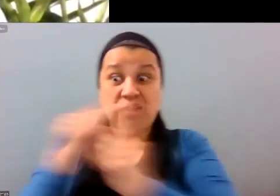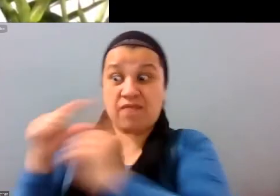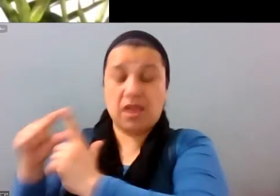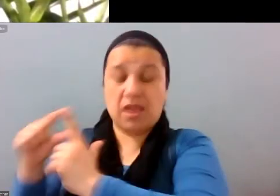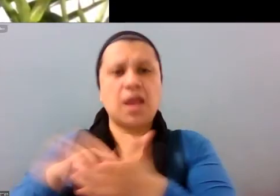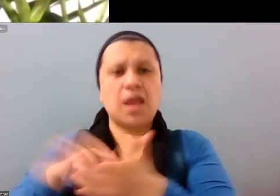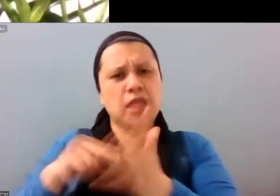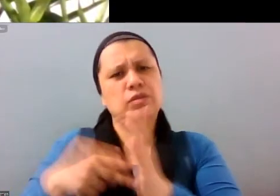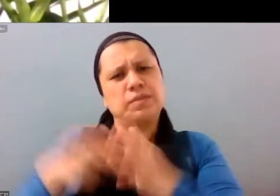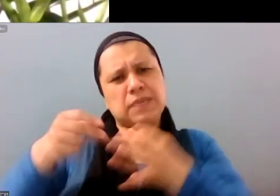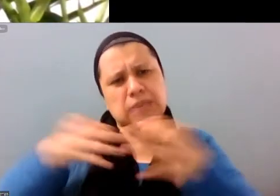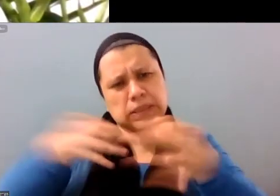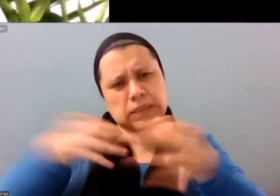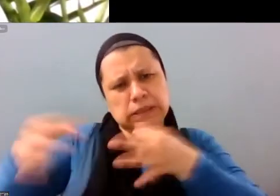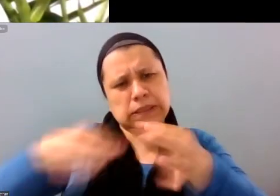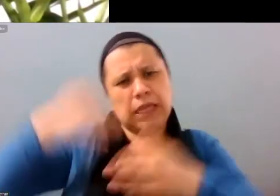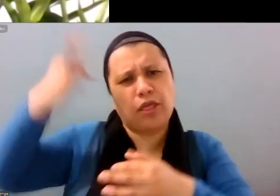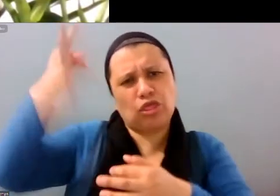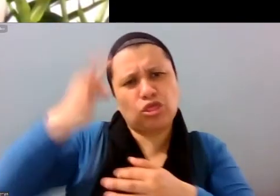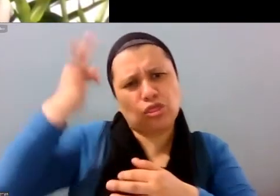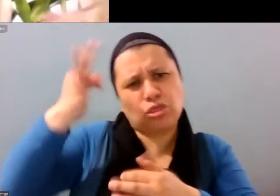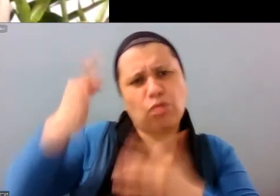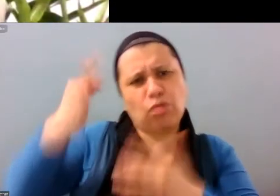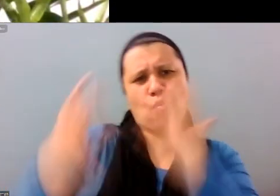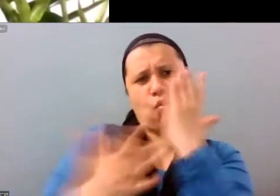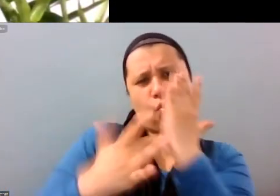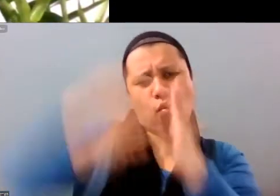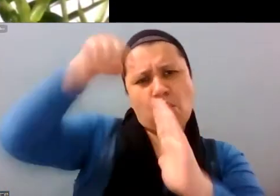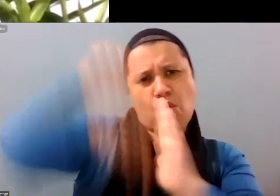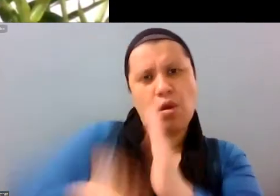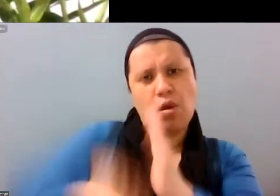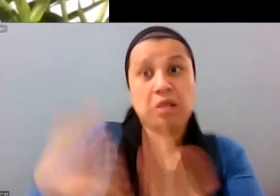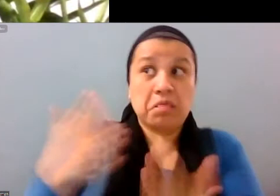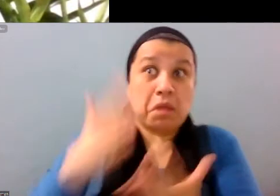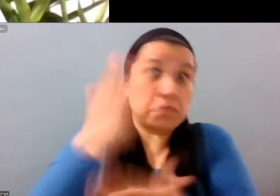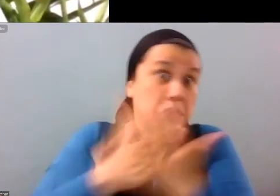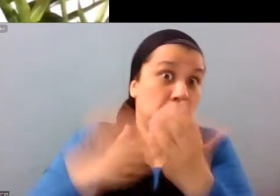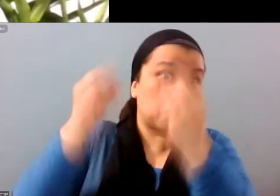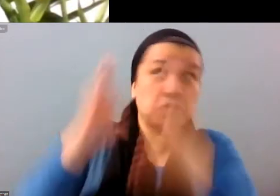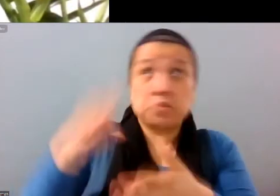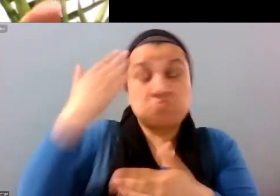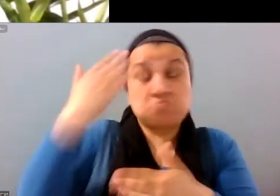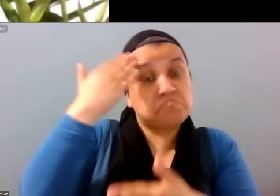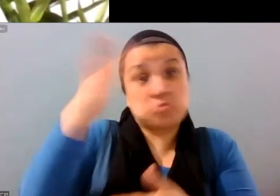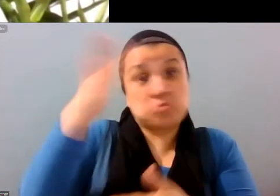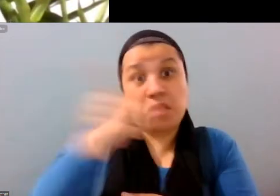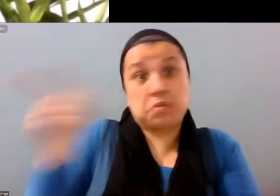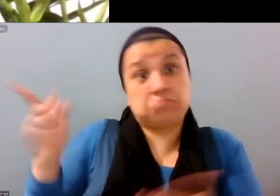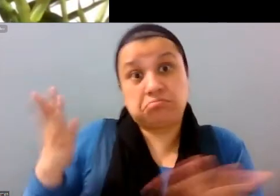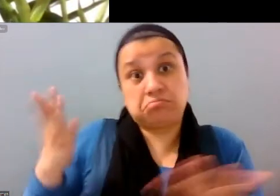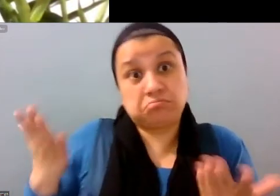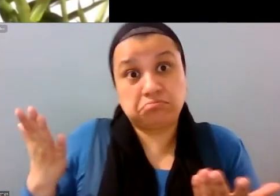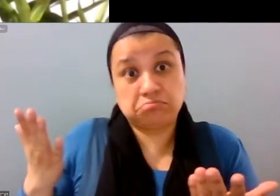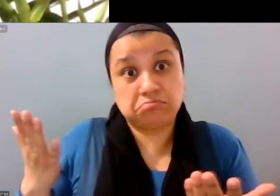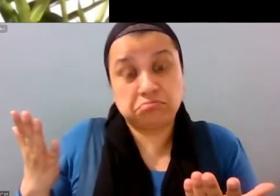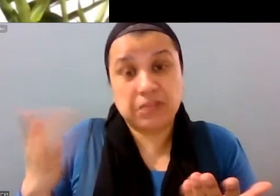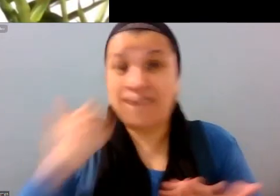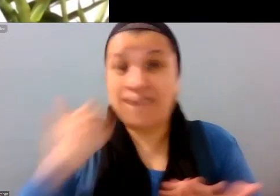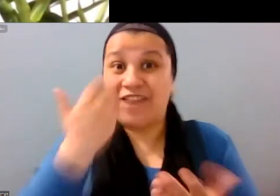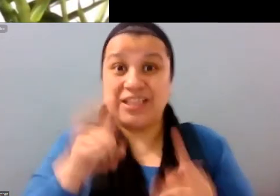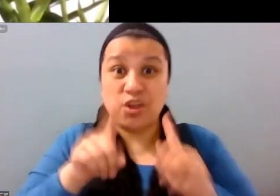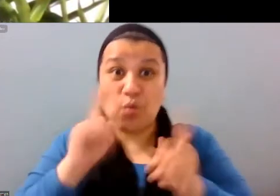teóricos técnicos bueno y pues quizás algunos se queden perdidos ¿verdad? porque no es tan fácil hacer esa distinción